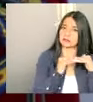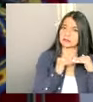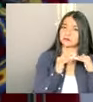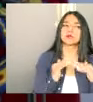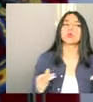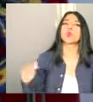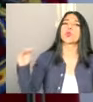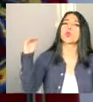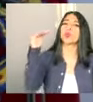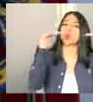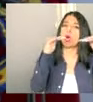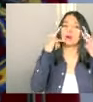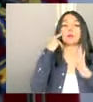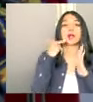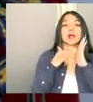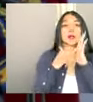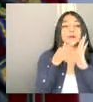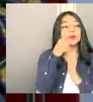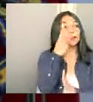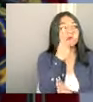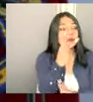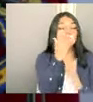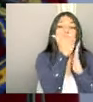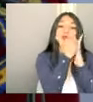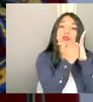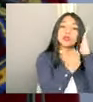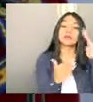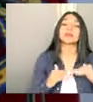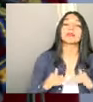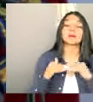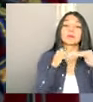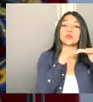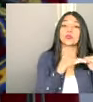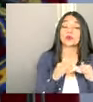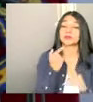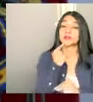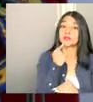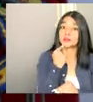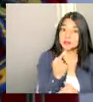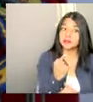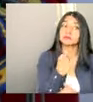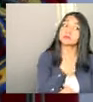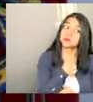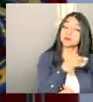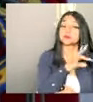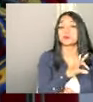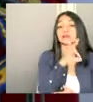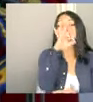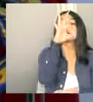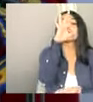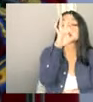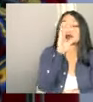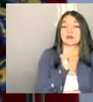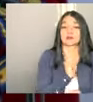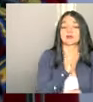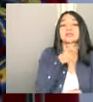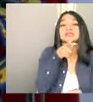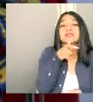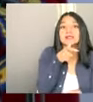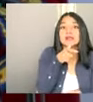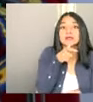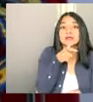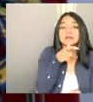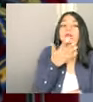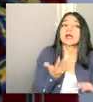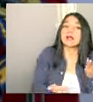proporcionalidad. Si usted se fija en esos principios, es evidente que nosotros vamos a, digamos, a invitar